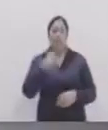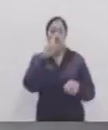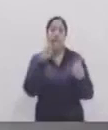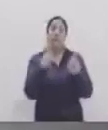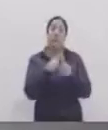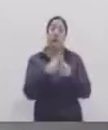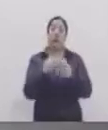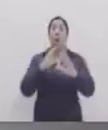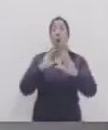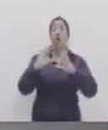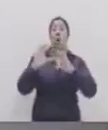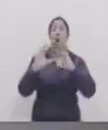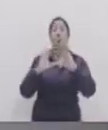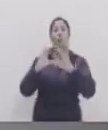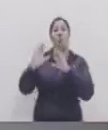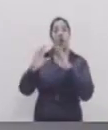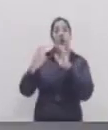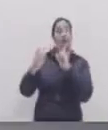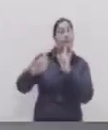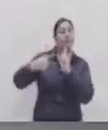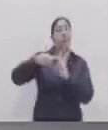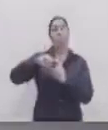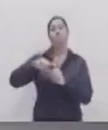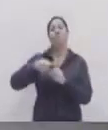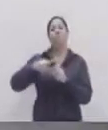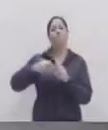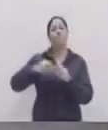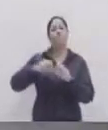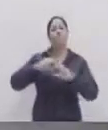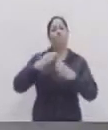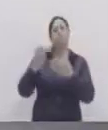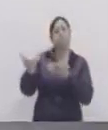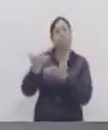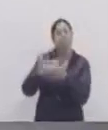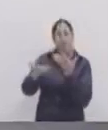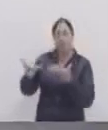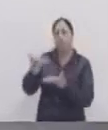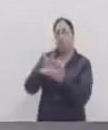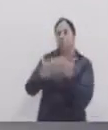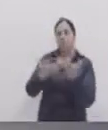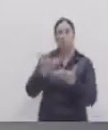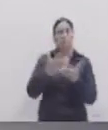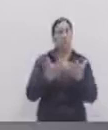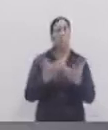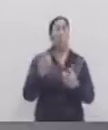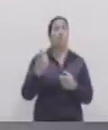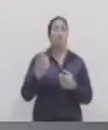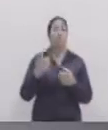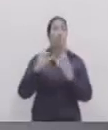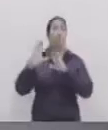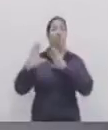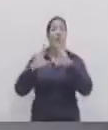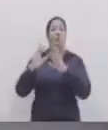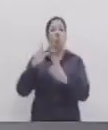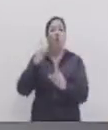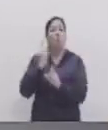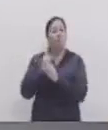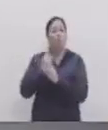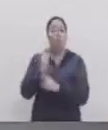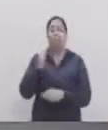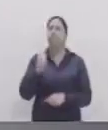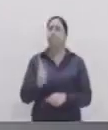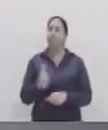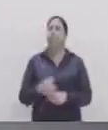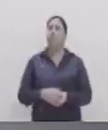una comunicación asertiva. Eso es tan importante, porque nosotros realmente la comunicación asertiva se da cuando